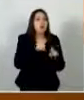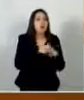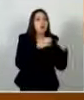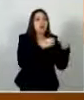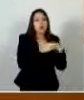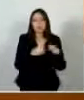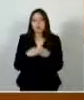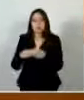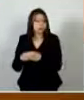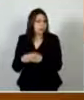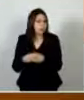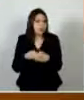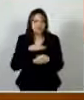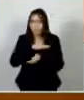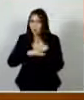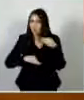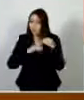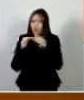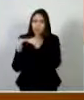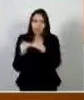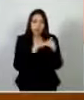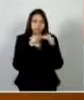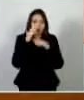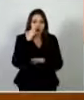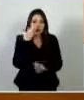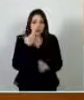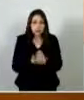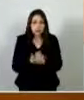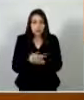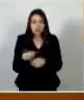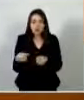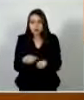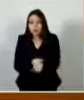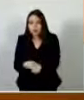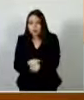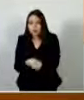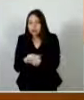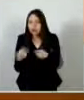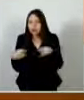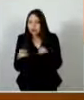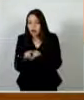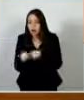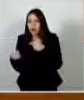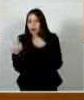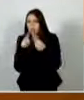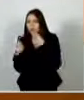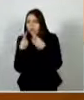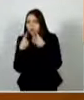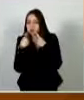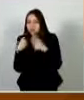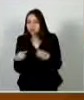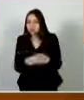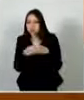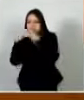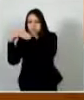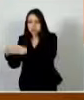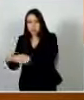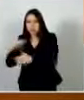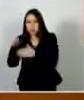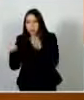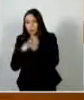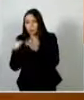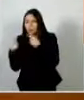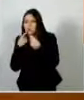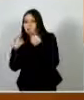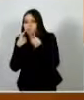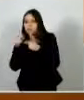todos responsables. El aprobarlo en lo oscurito, a puerta cerrada, en sede alterna, ya hemos visto